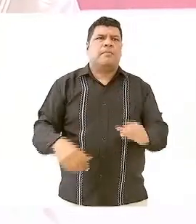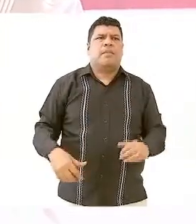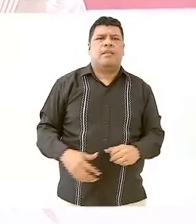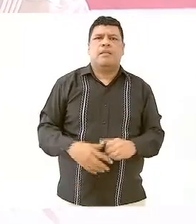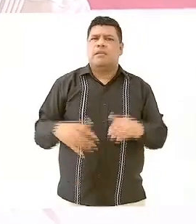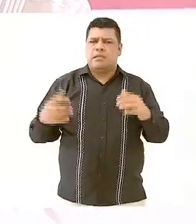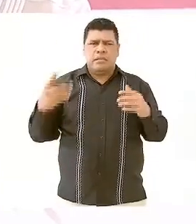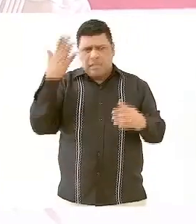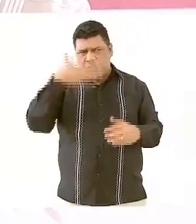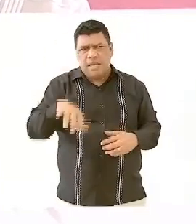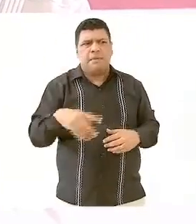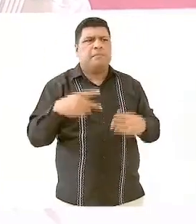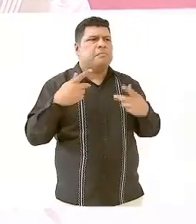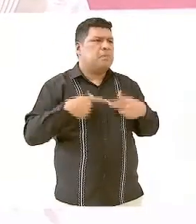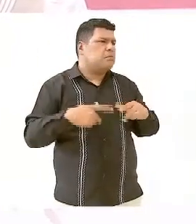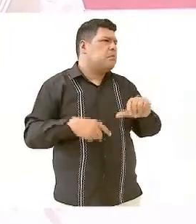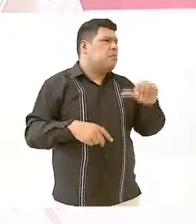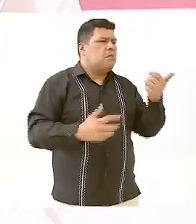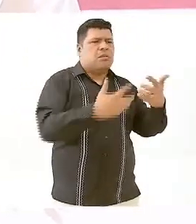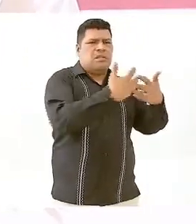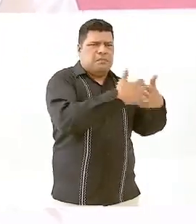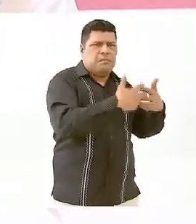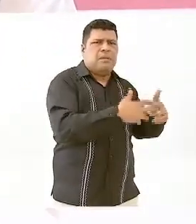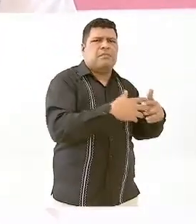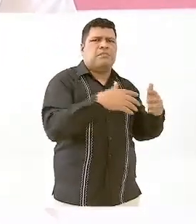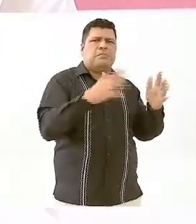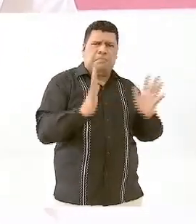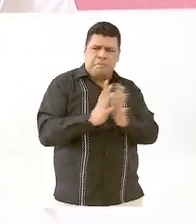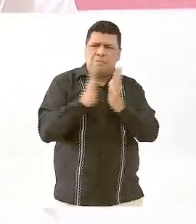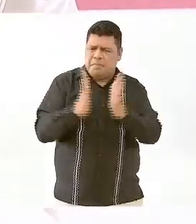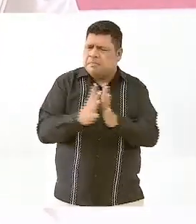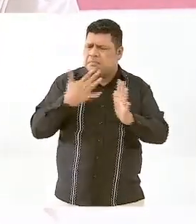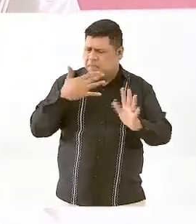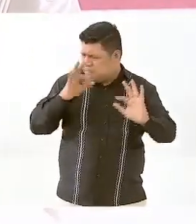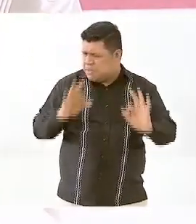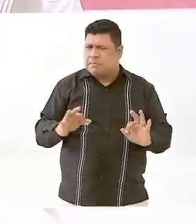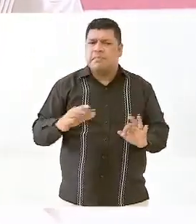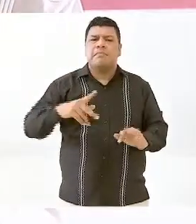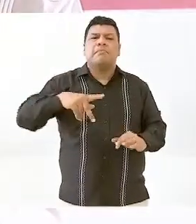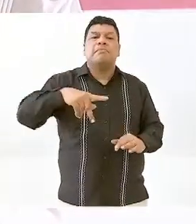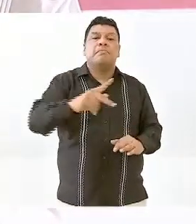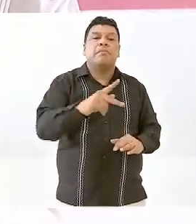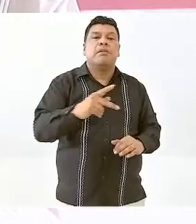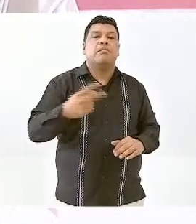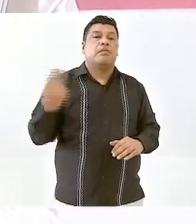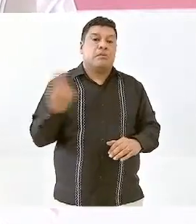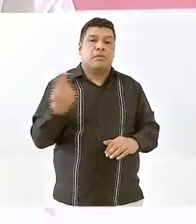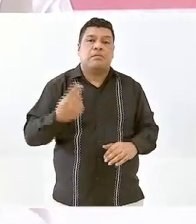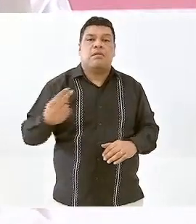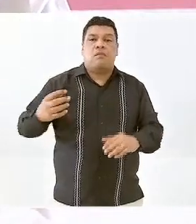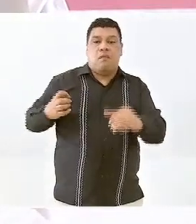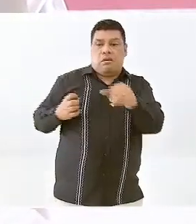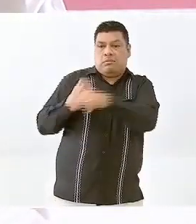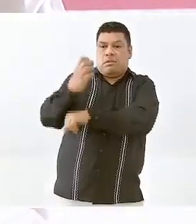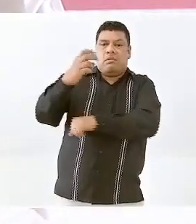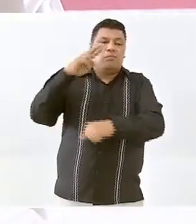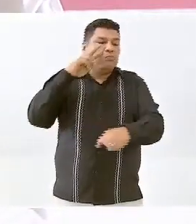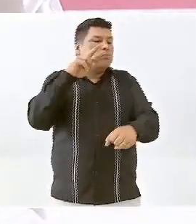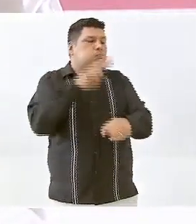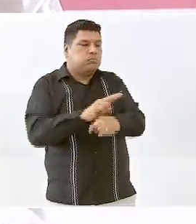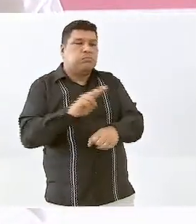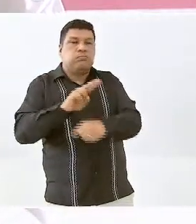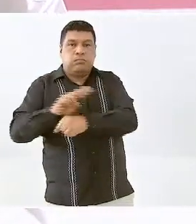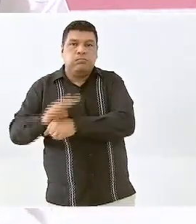luego, participación de la iniciativa privada, pero bajo la rectoría